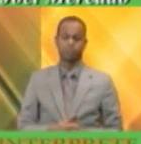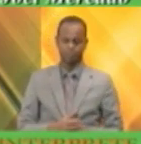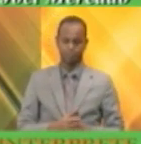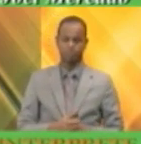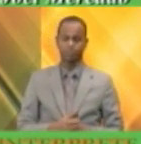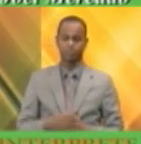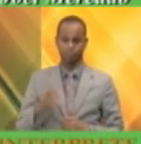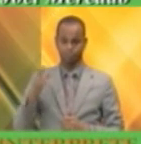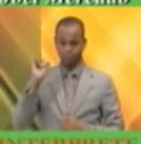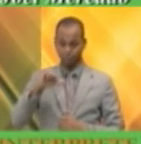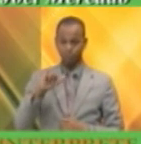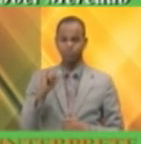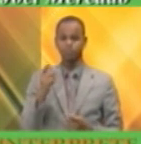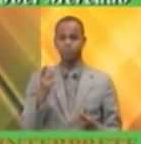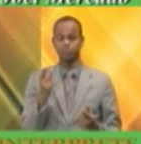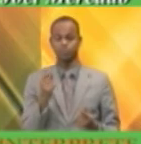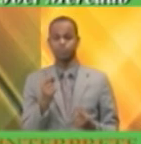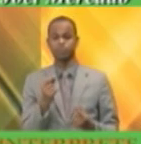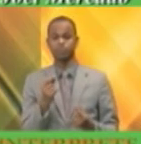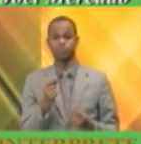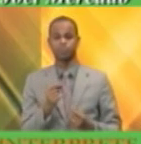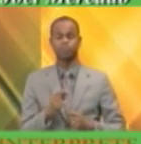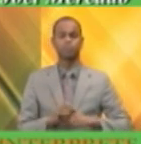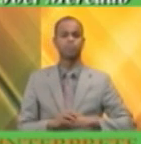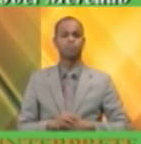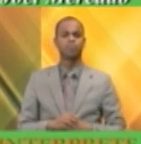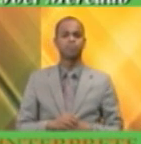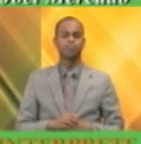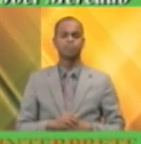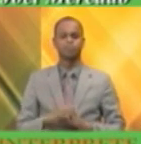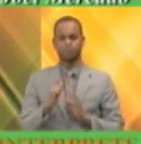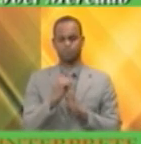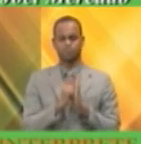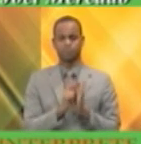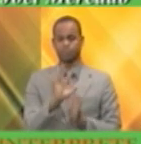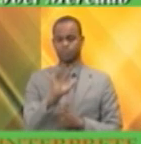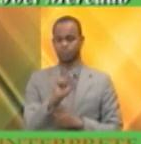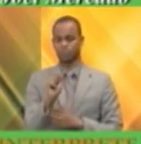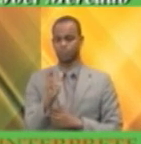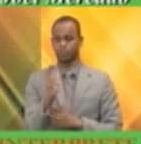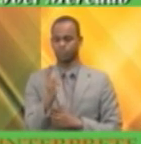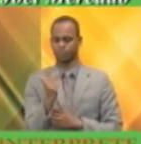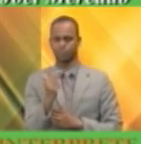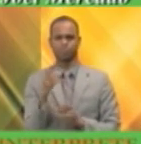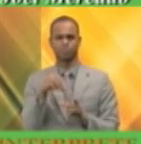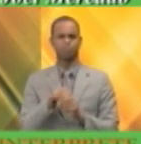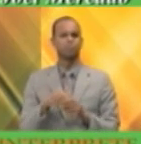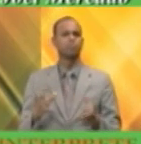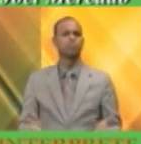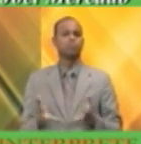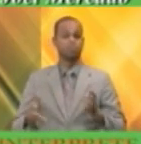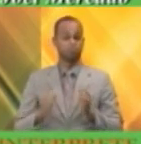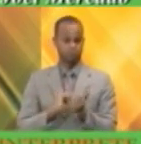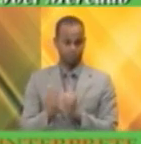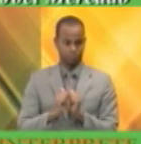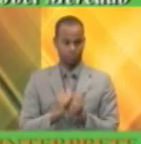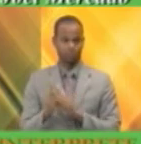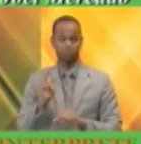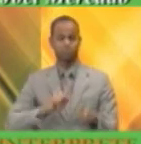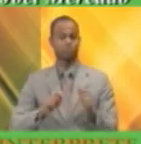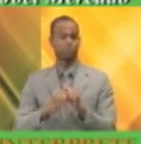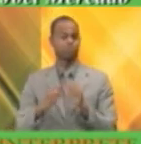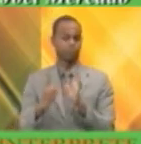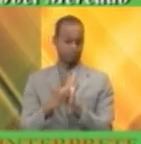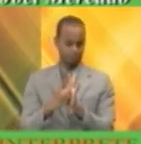Nosotros por esa parte, bien, sabe que en la ley 513 se contempla la promoción deportiva de la persona con